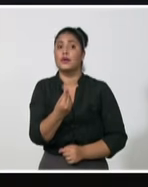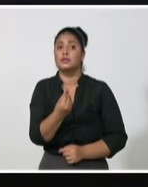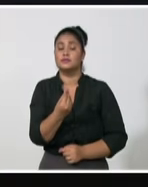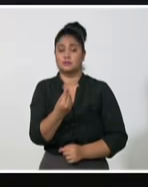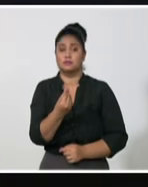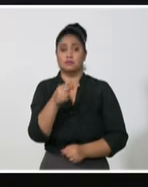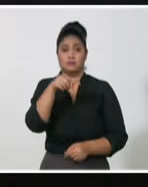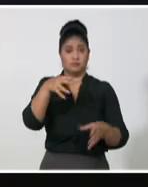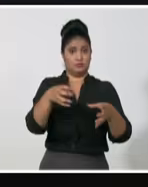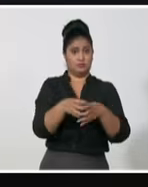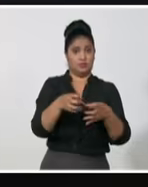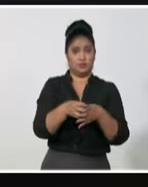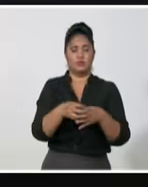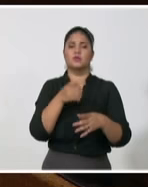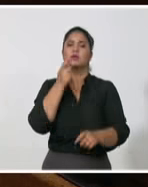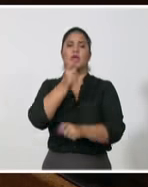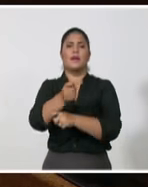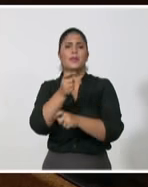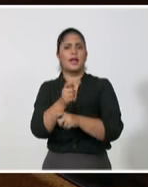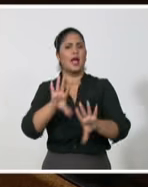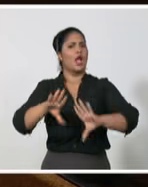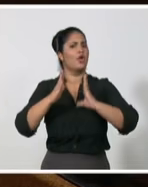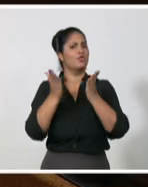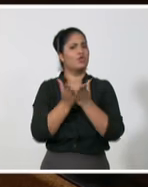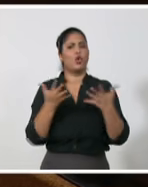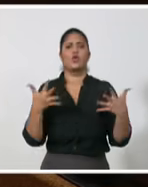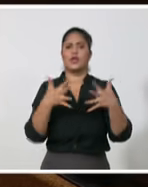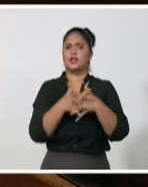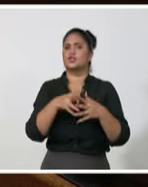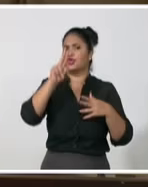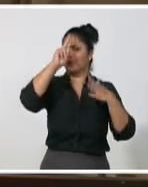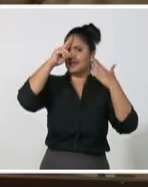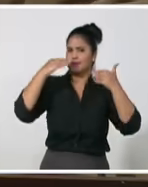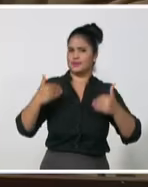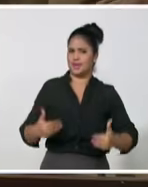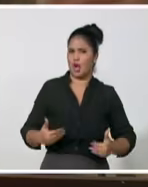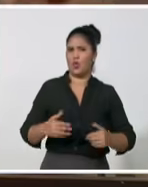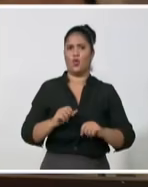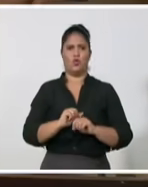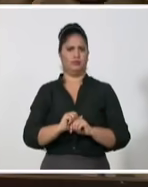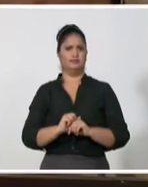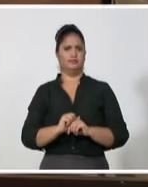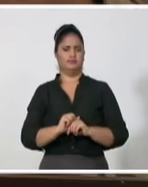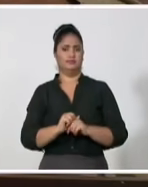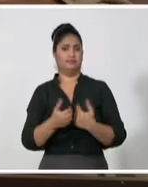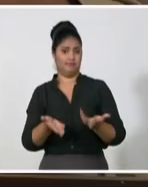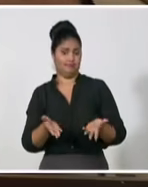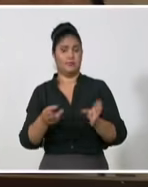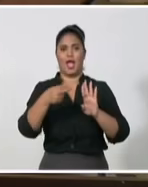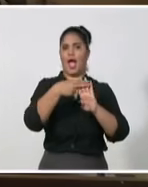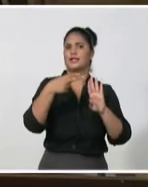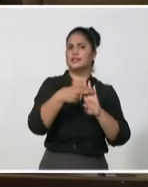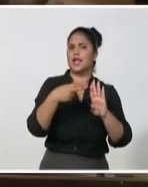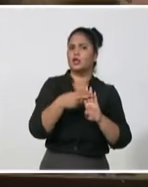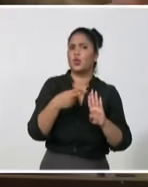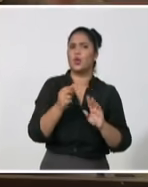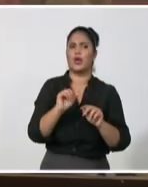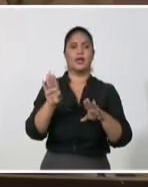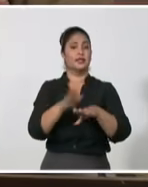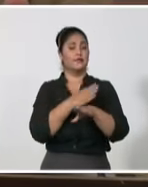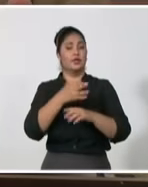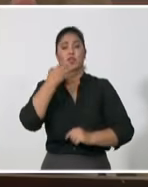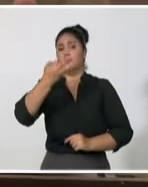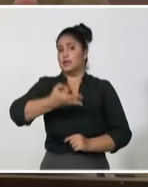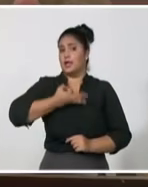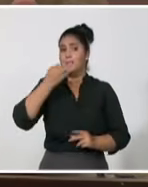se le enseña sanidad tiene reglamentos la cuestión jurídica orientación topografía hay una serie de cuestiones que son no sólo